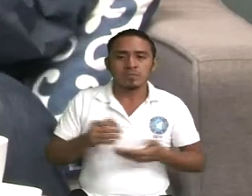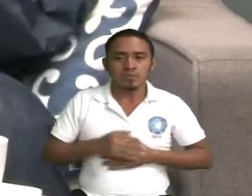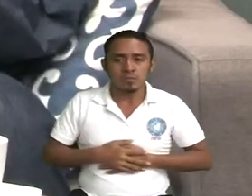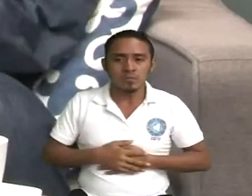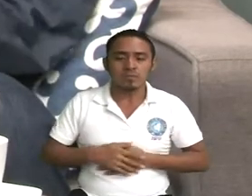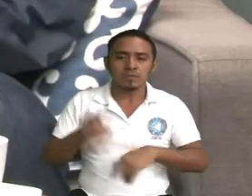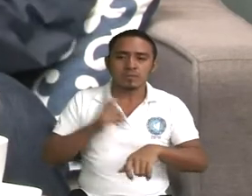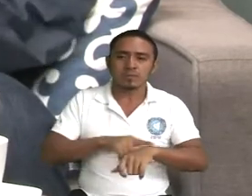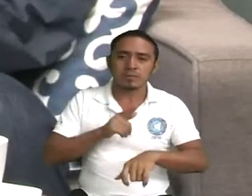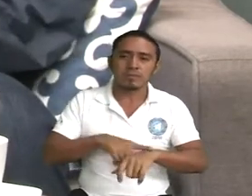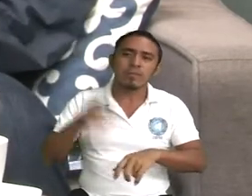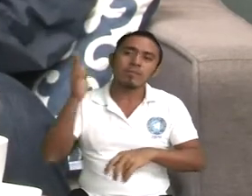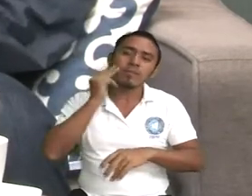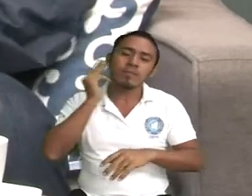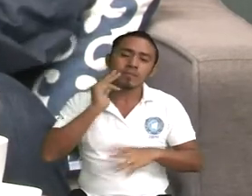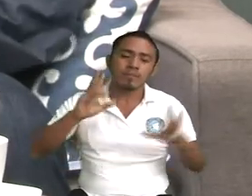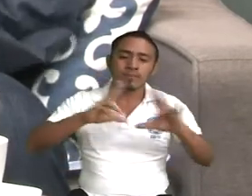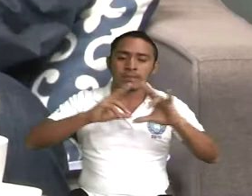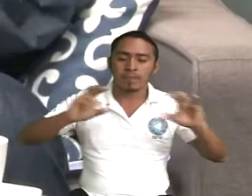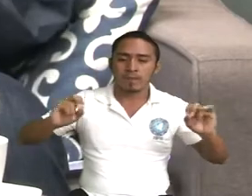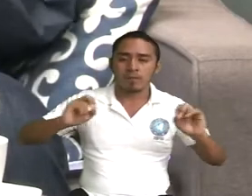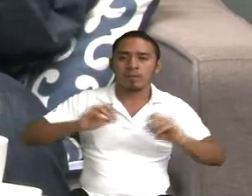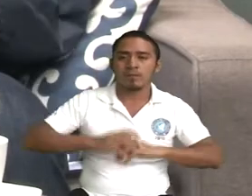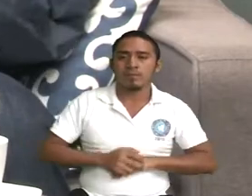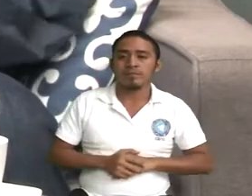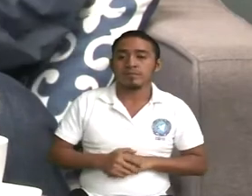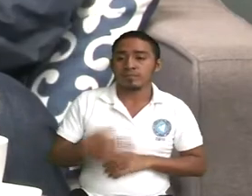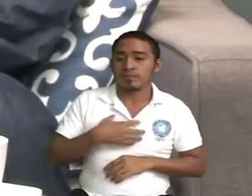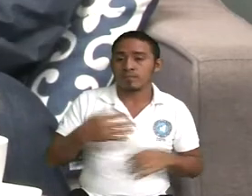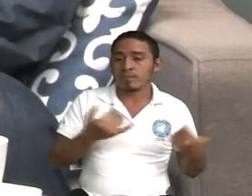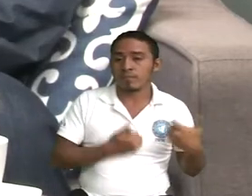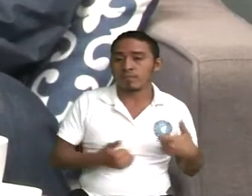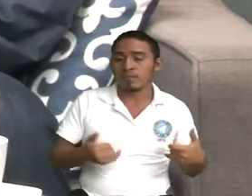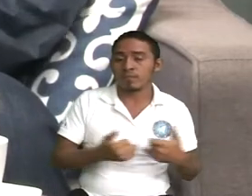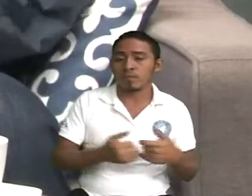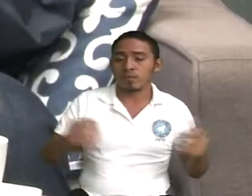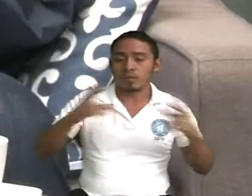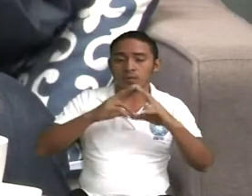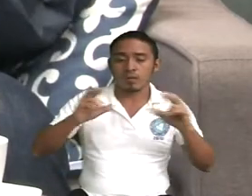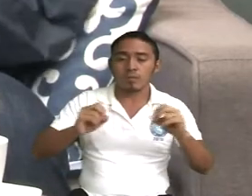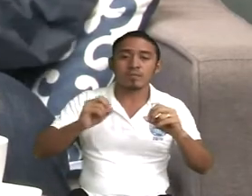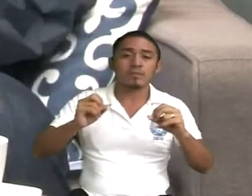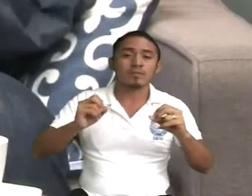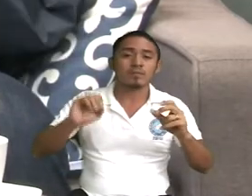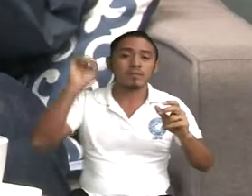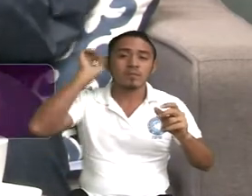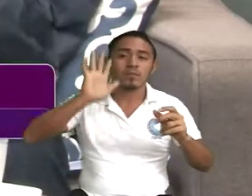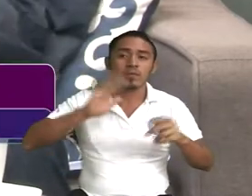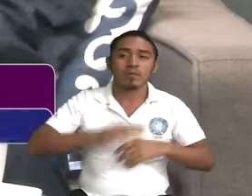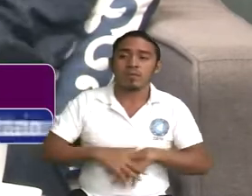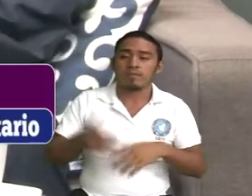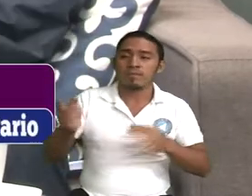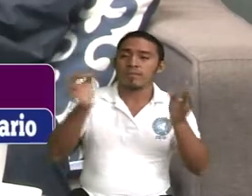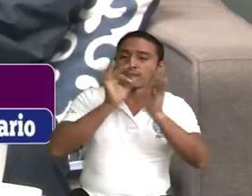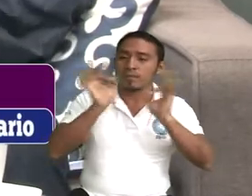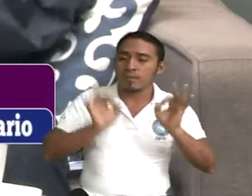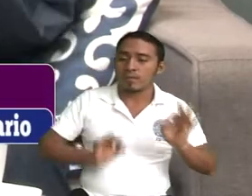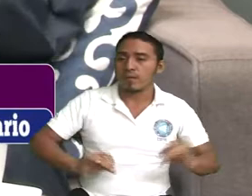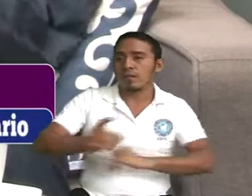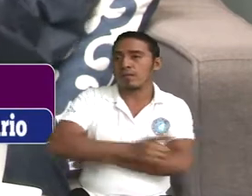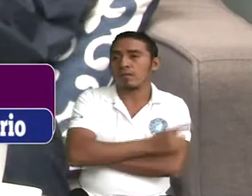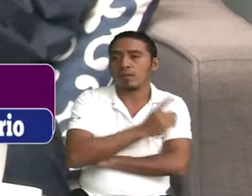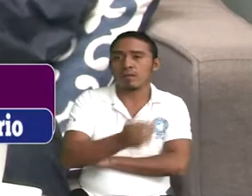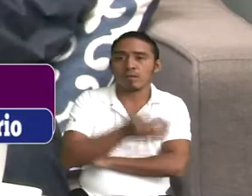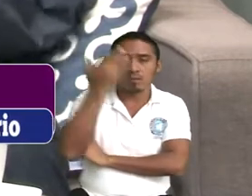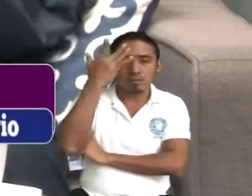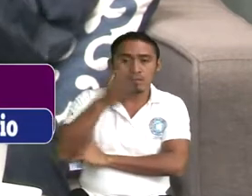tiempo a nuestras madres nicaragüenses. Y desde el Instituto Nicaragüense de Turismo, pues les deseamos un feliz día y que lo